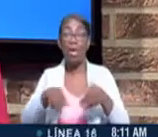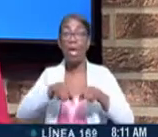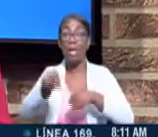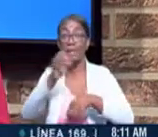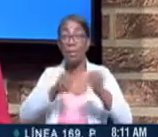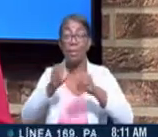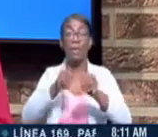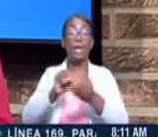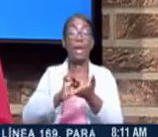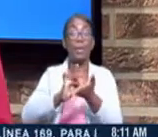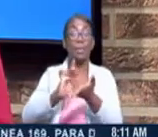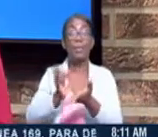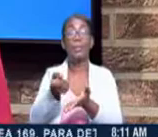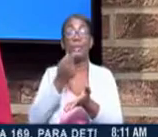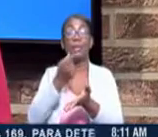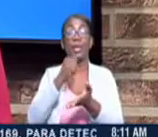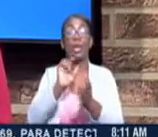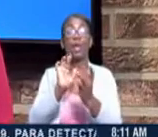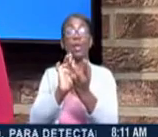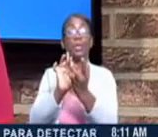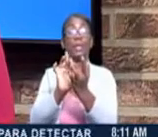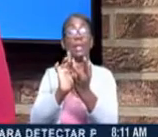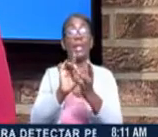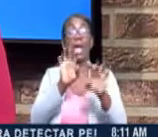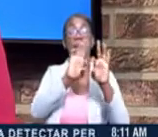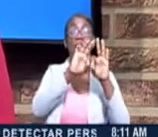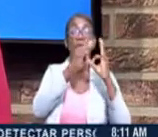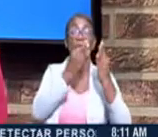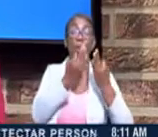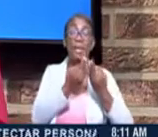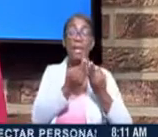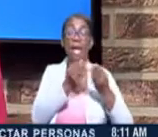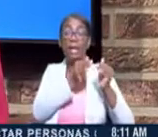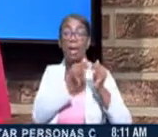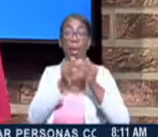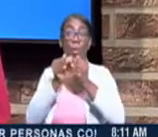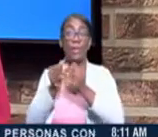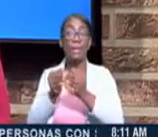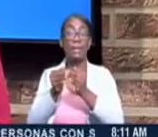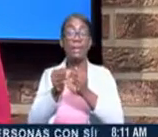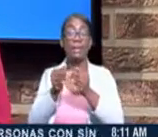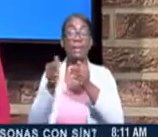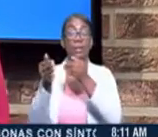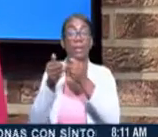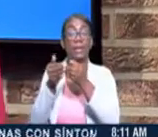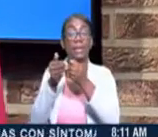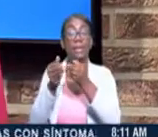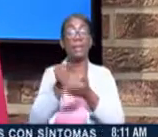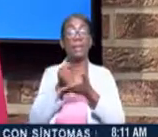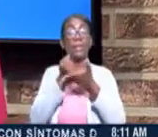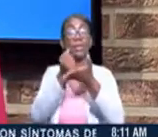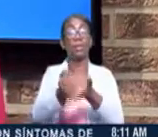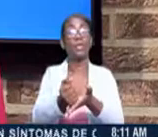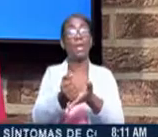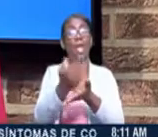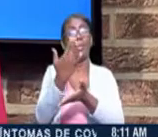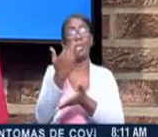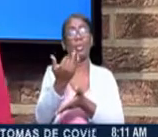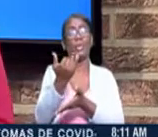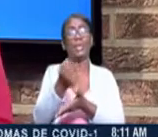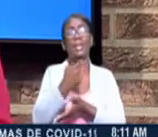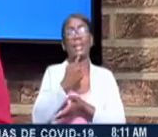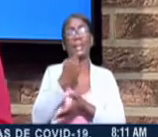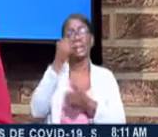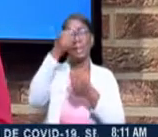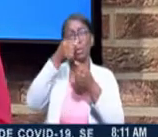a la farmacia, por favor contactar a un familiar o a un vecino cercano para que lo ayude. Esto lo menciono porque recuerda, Betseray, que en el